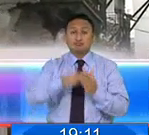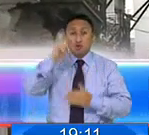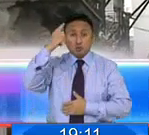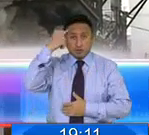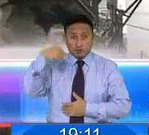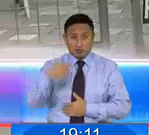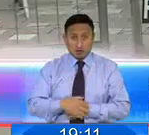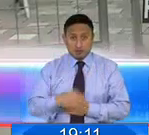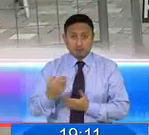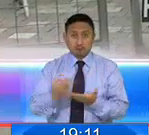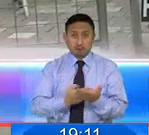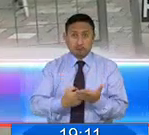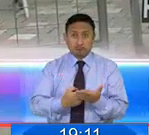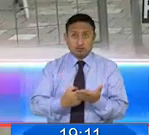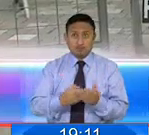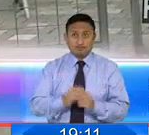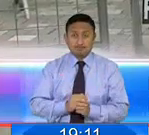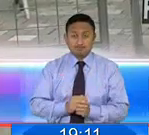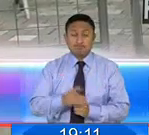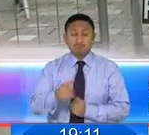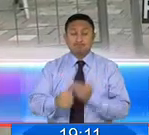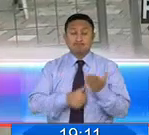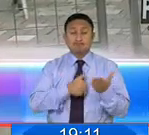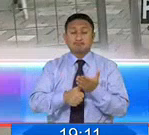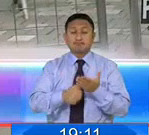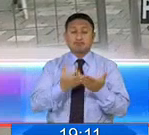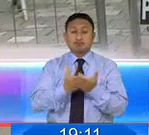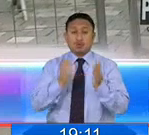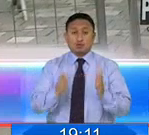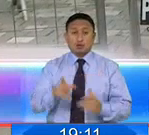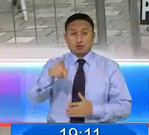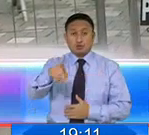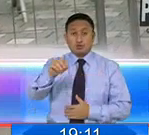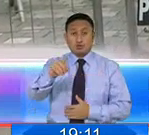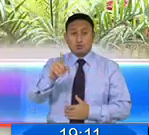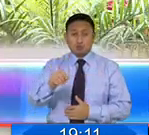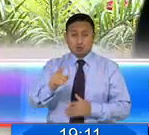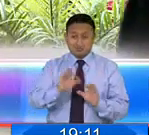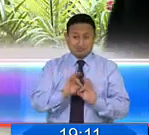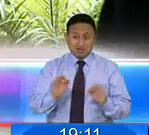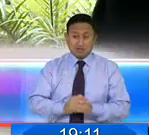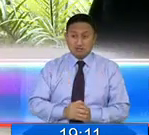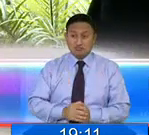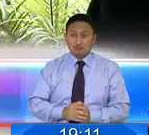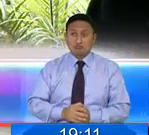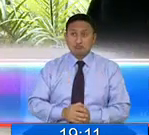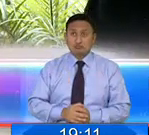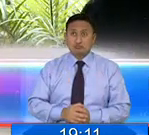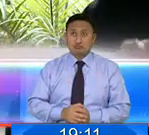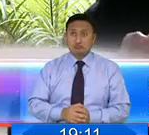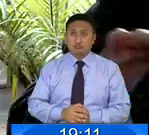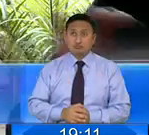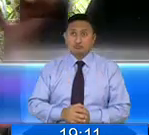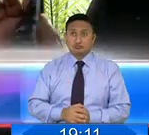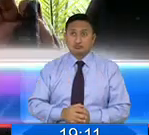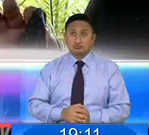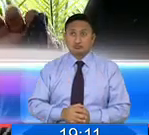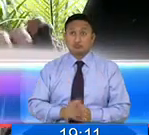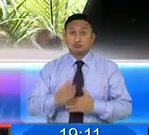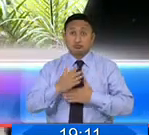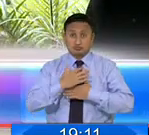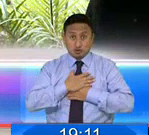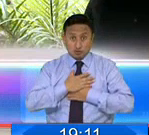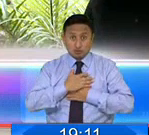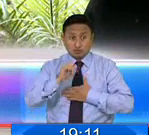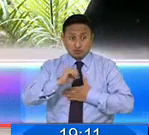Gabriel Martínez. Aunque el ministro de Economía, Mauricio Pozo, no estuvo en el encuentro, se refirió al respecto. Mi mayor buena